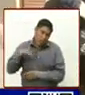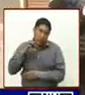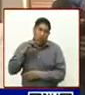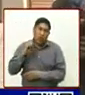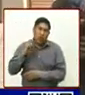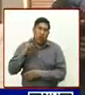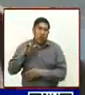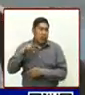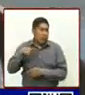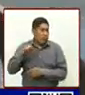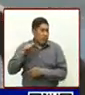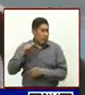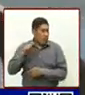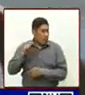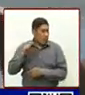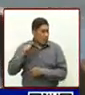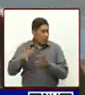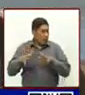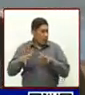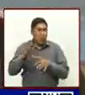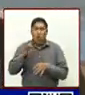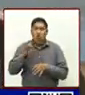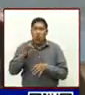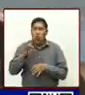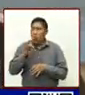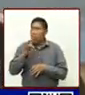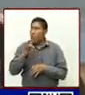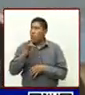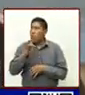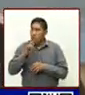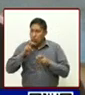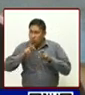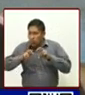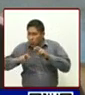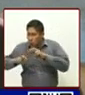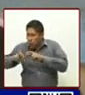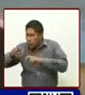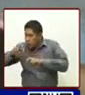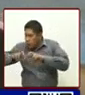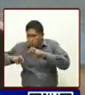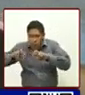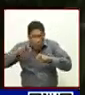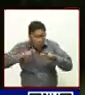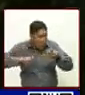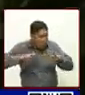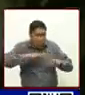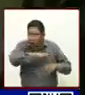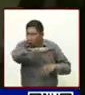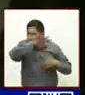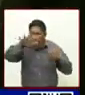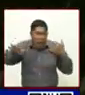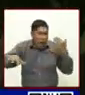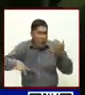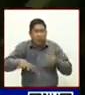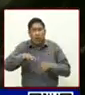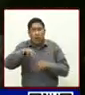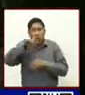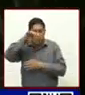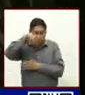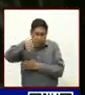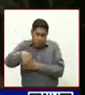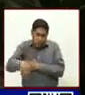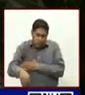Coripata. Y como a las 8 hicimos el rastreo por todo el municipio de Coripata. A primaria a las 4 de la